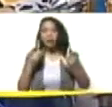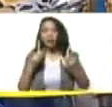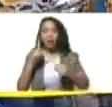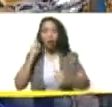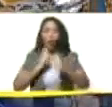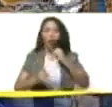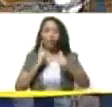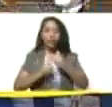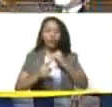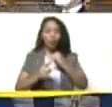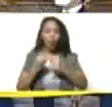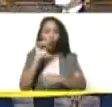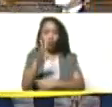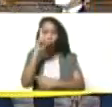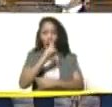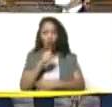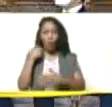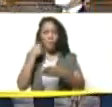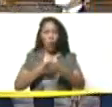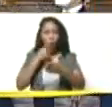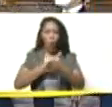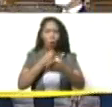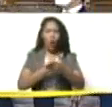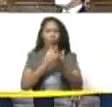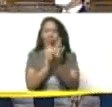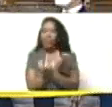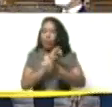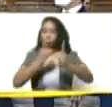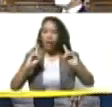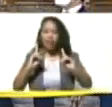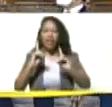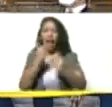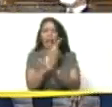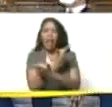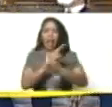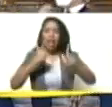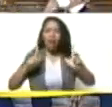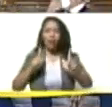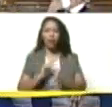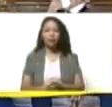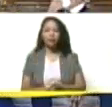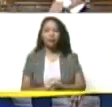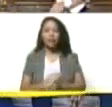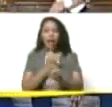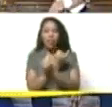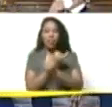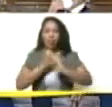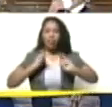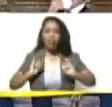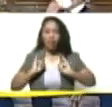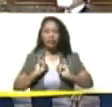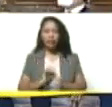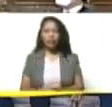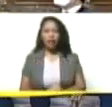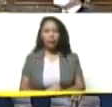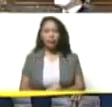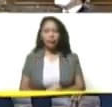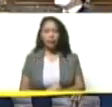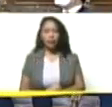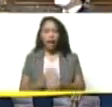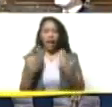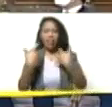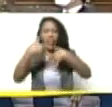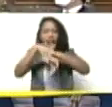últimos 4 años por la democracia, por la libertad, por la independencia, por la